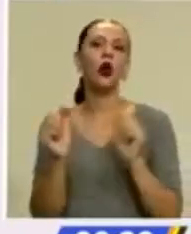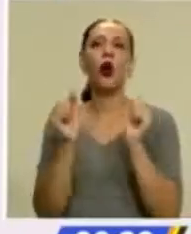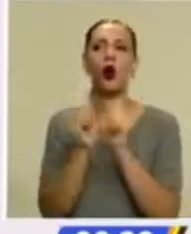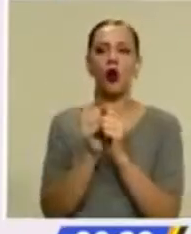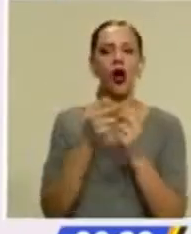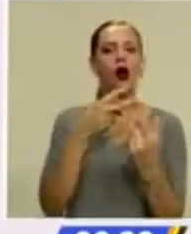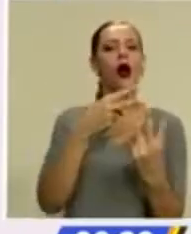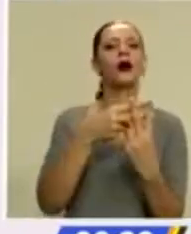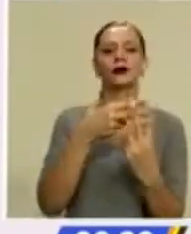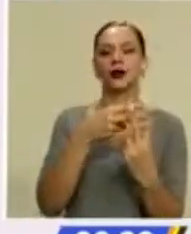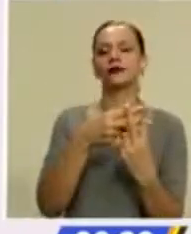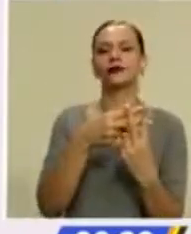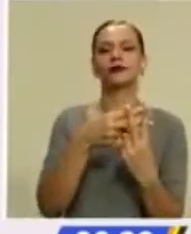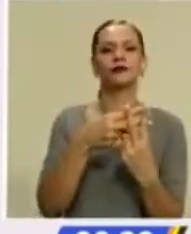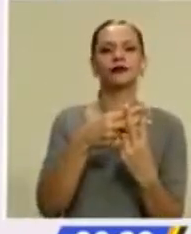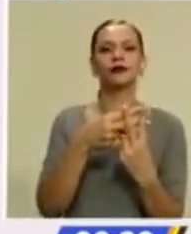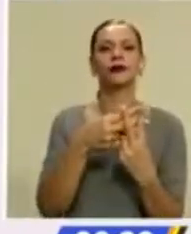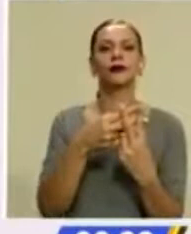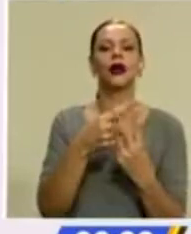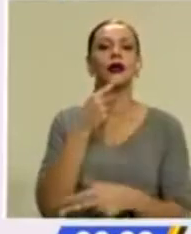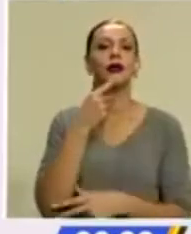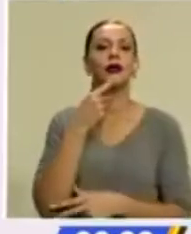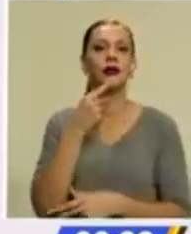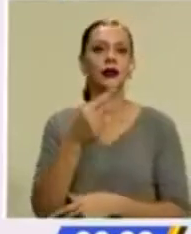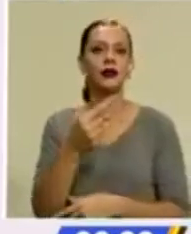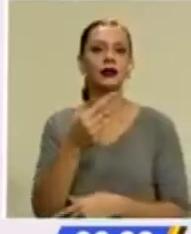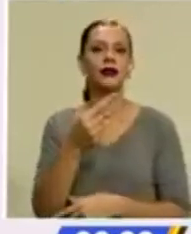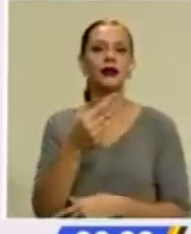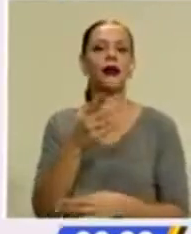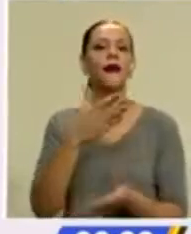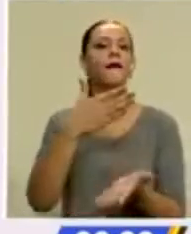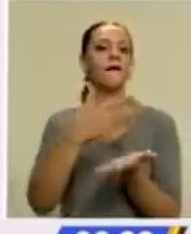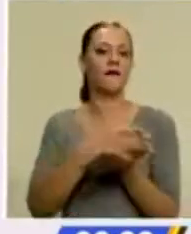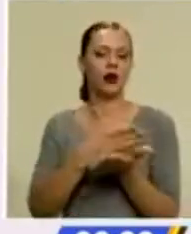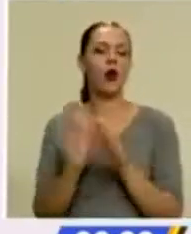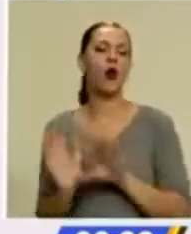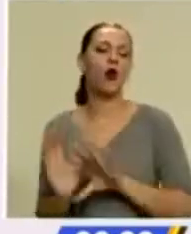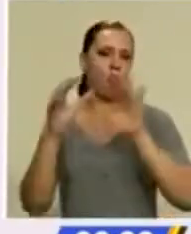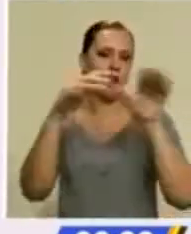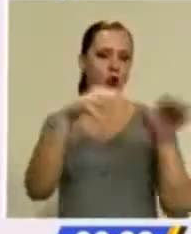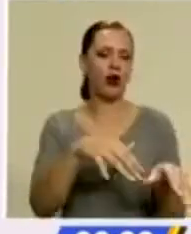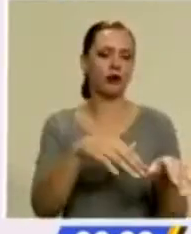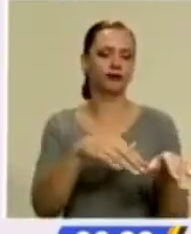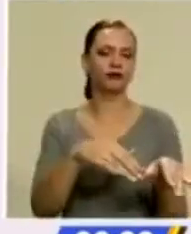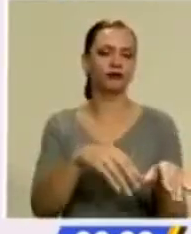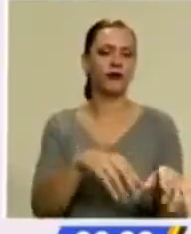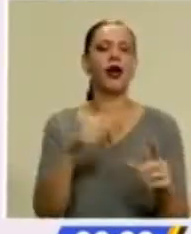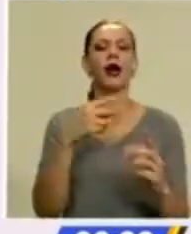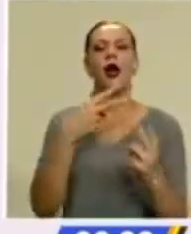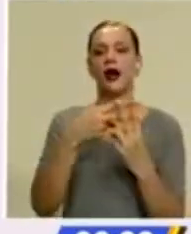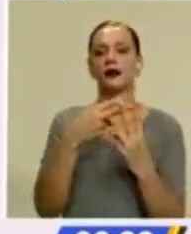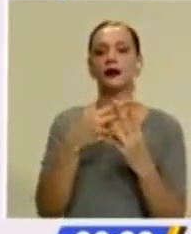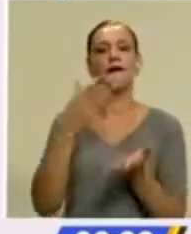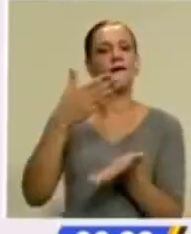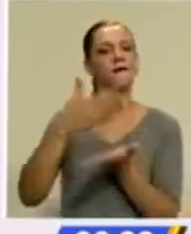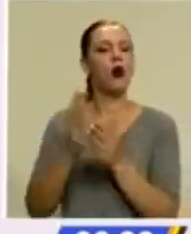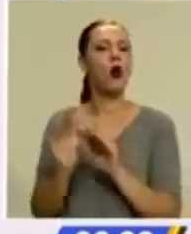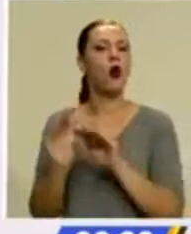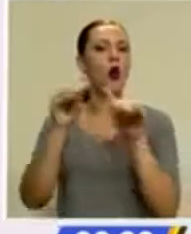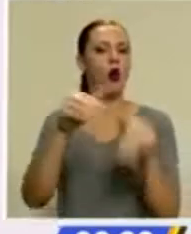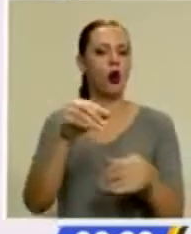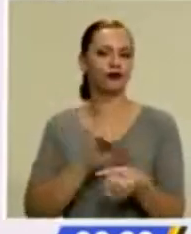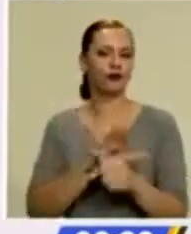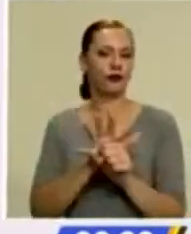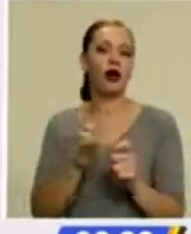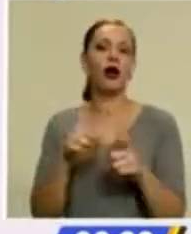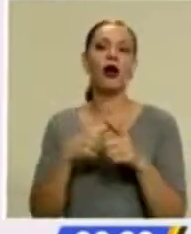con el hashtag que dice Freno la Ola. Hashtag Freno la Ola. Y esta